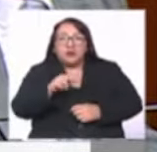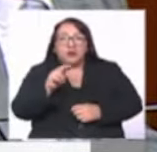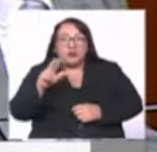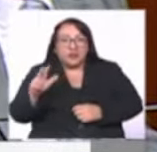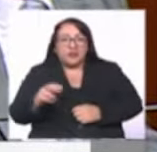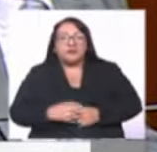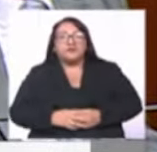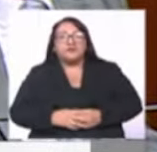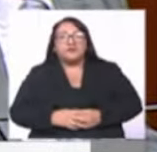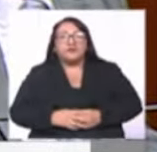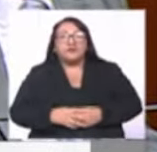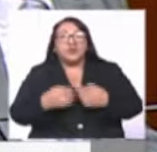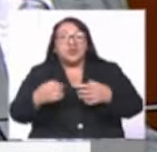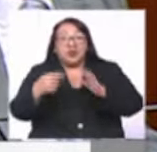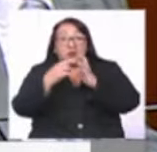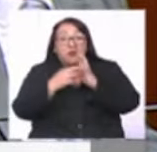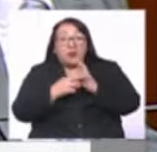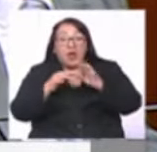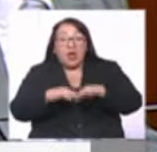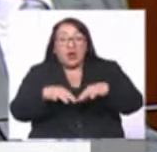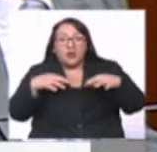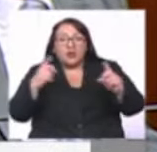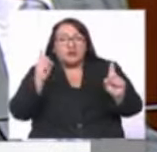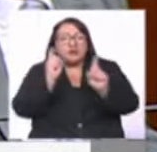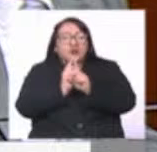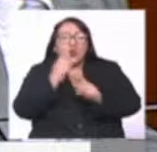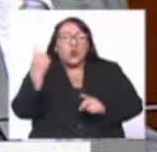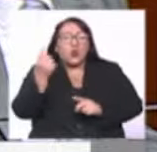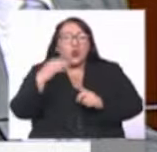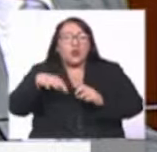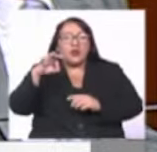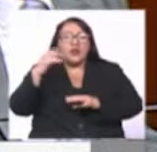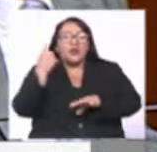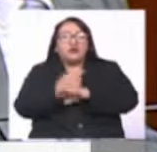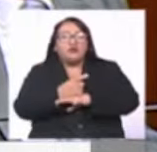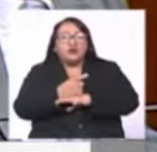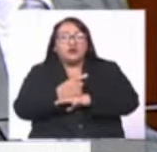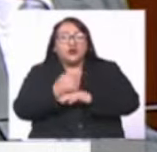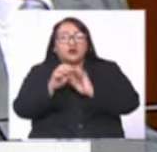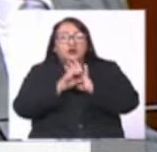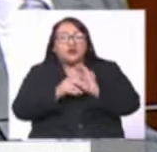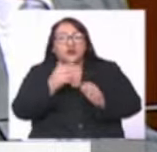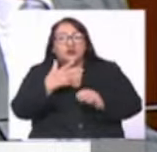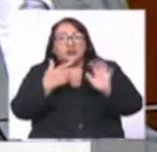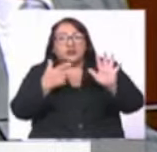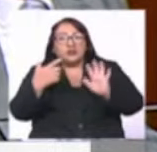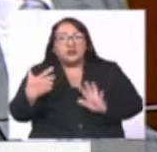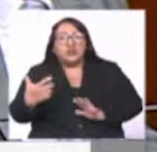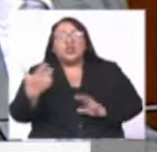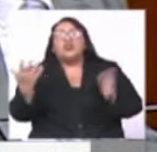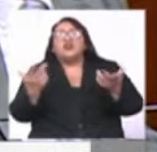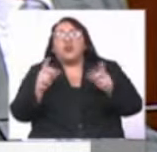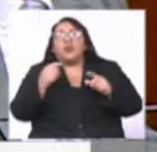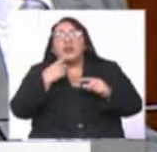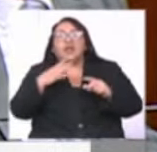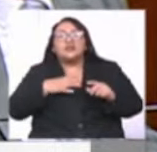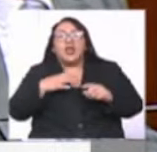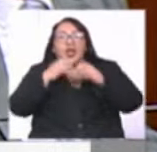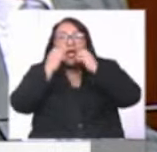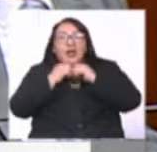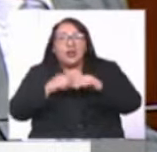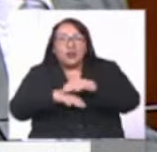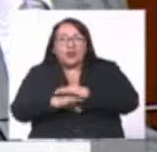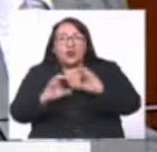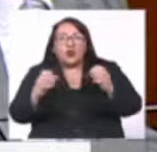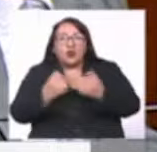2023 programando la audiencia única de la denuncia constitucional 373 en la sala grau del palacio legislativo del Congreso de la